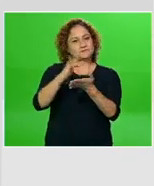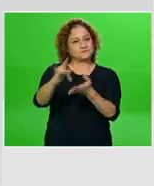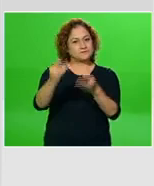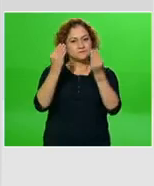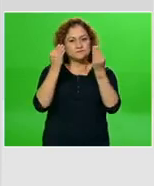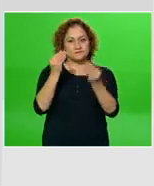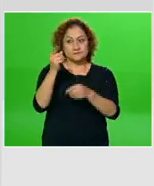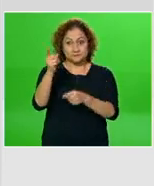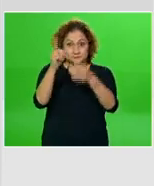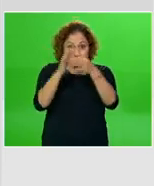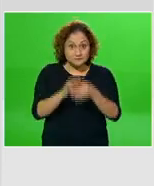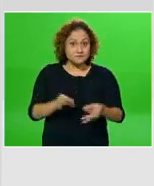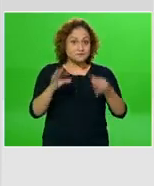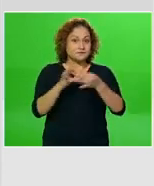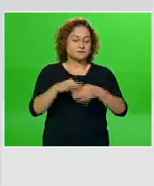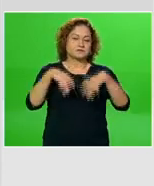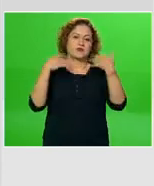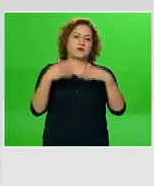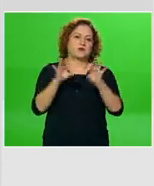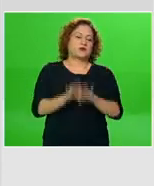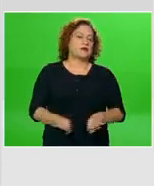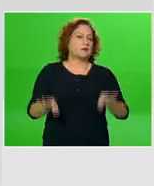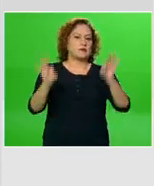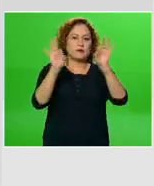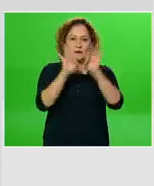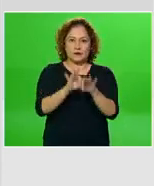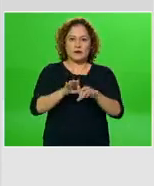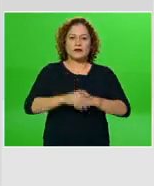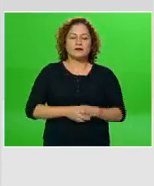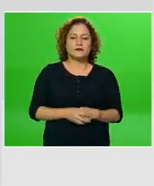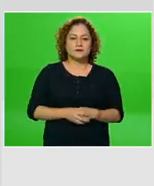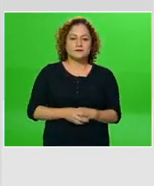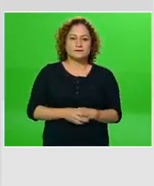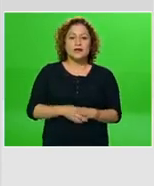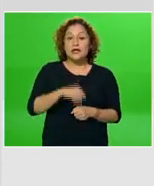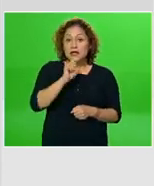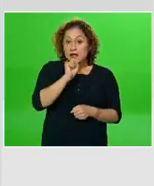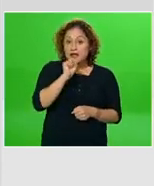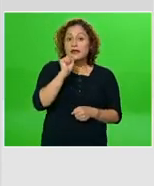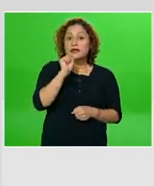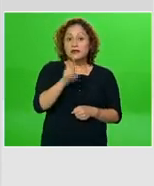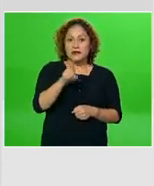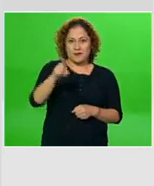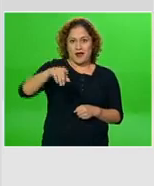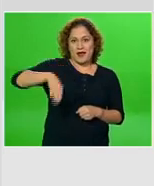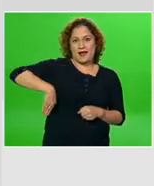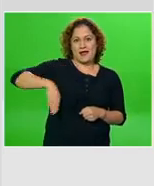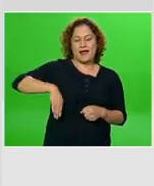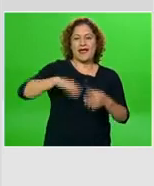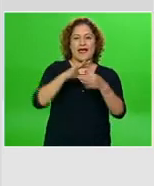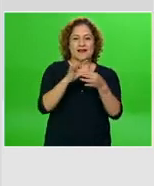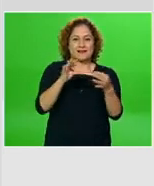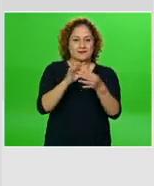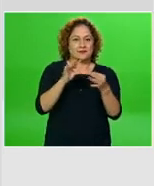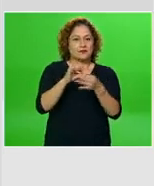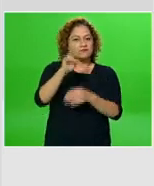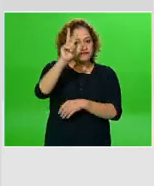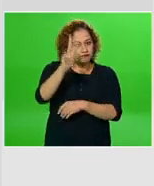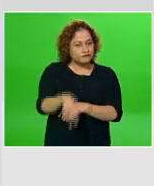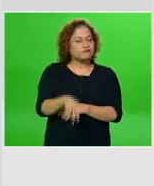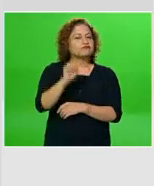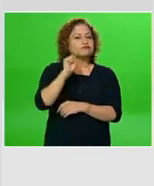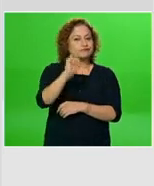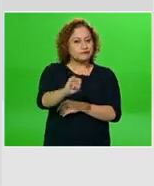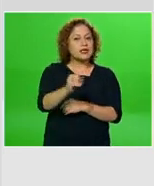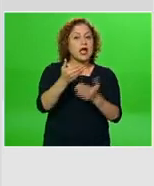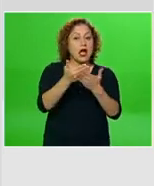importante en la formación que nos da y sobre todo creo que lo mencionó muy bien maestro muchos actualmente